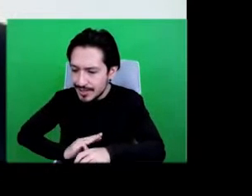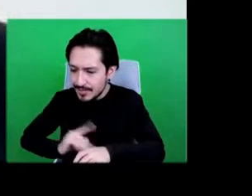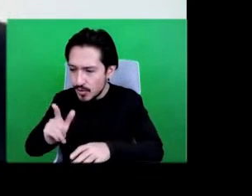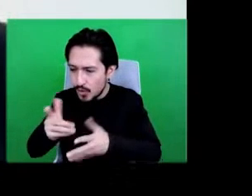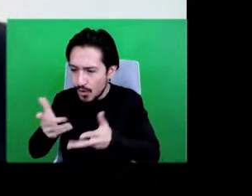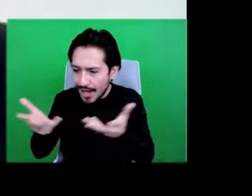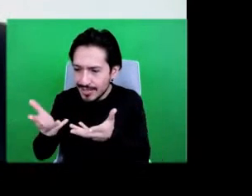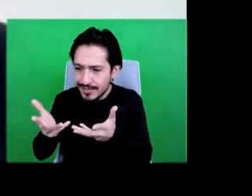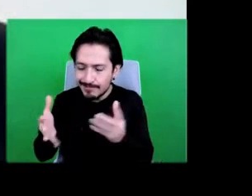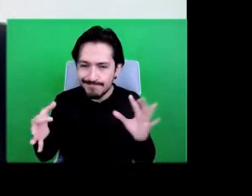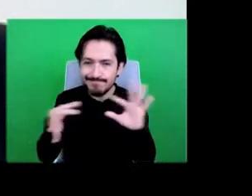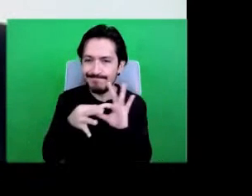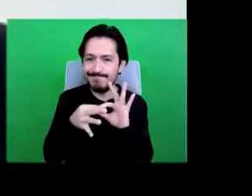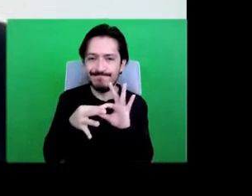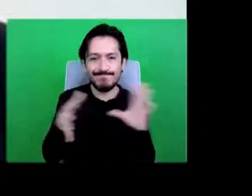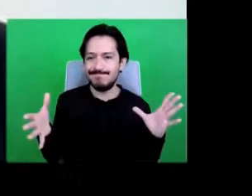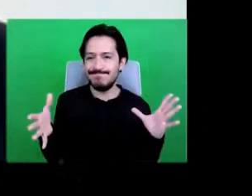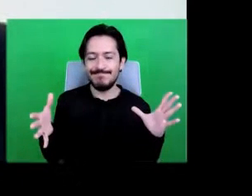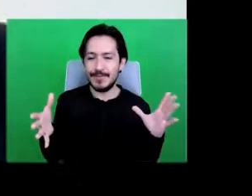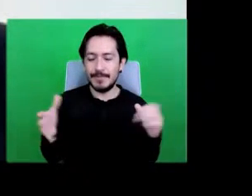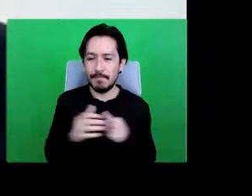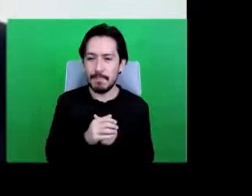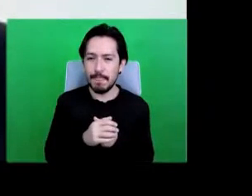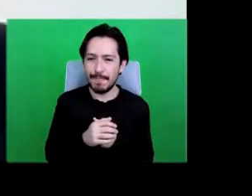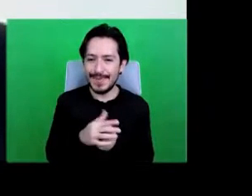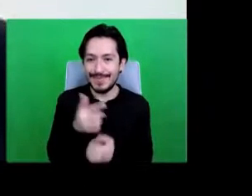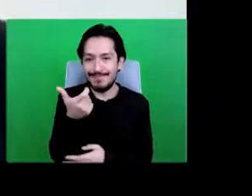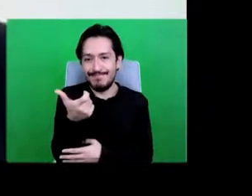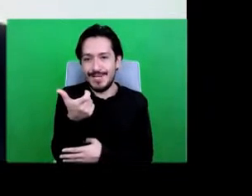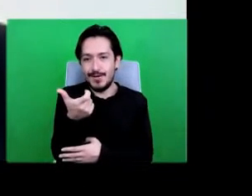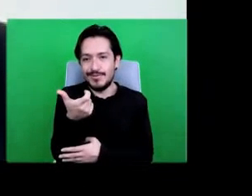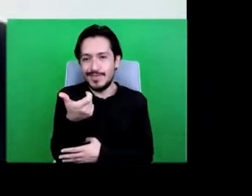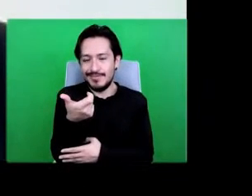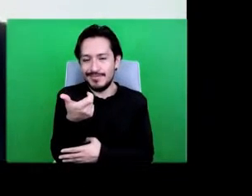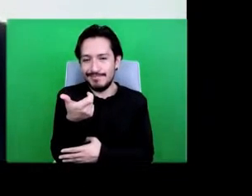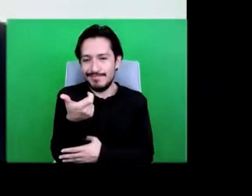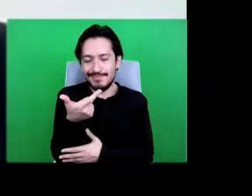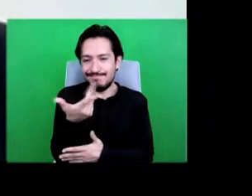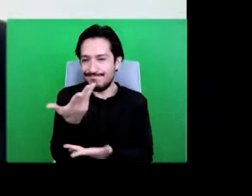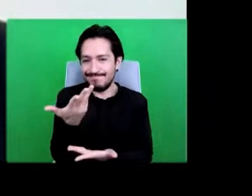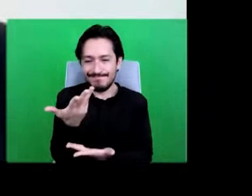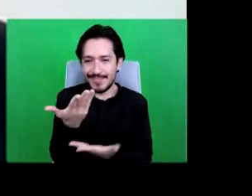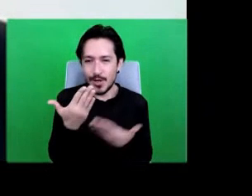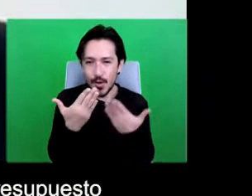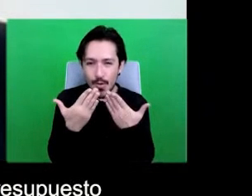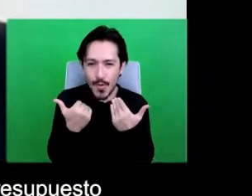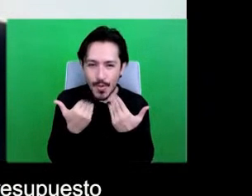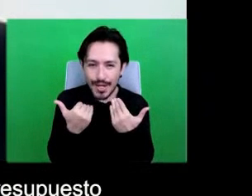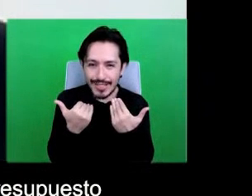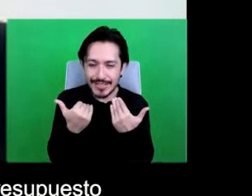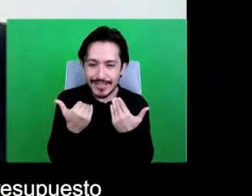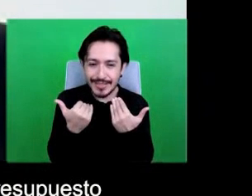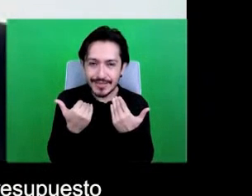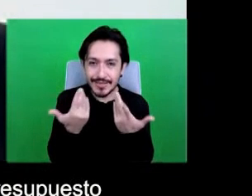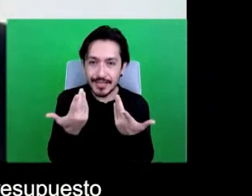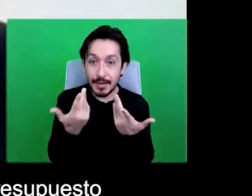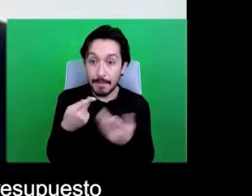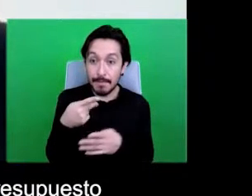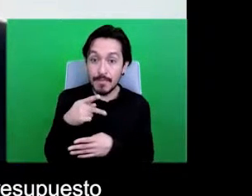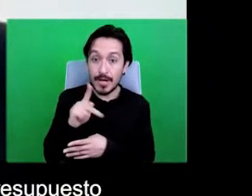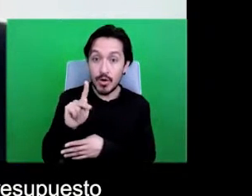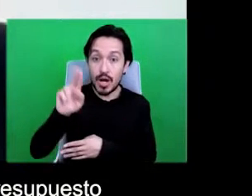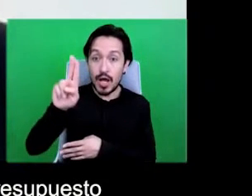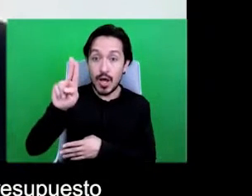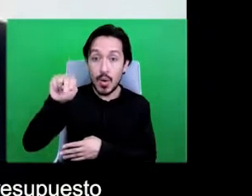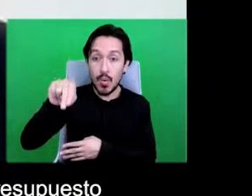poco recurso económico que se da a los proyectos de orden cultural, siendo que la UNESCO recomienda